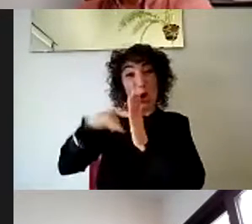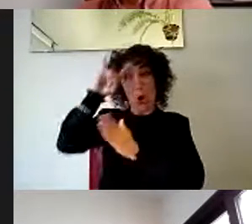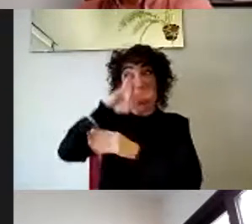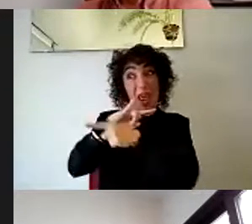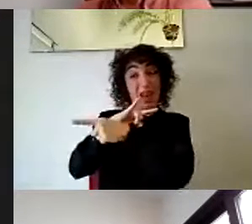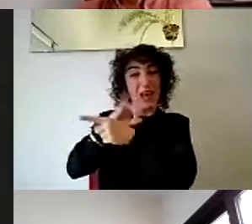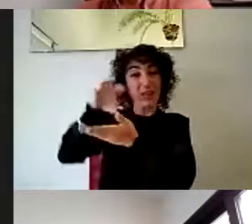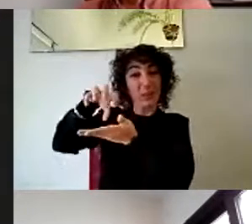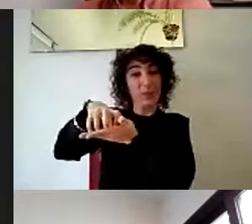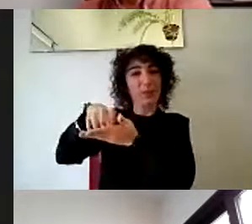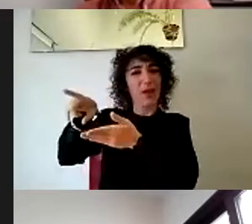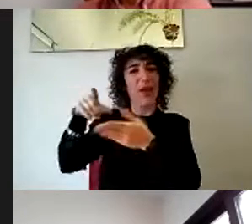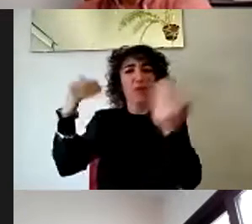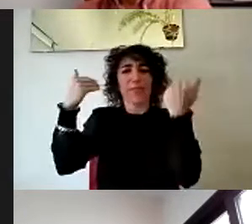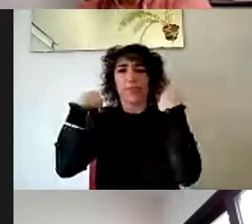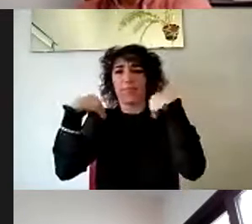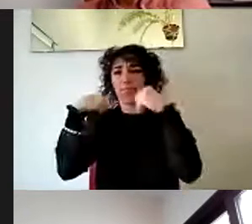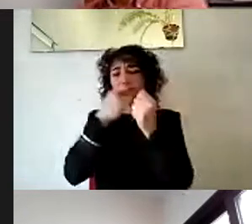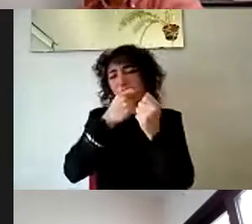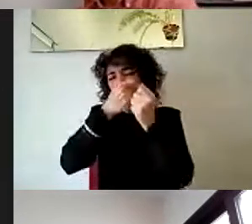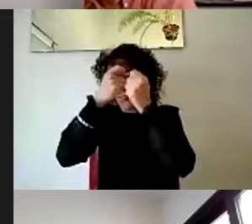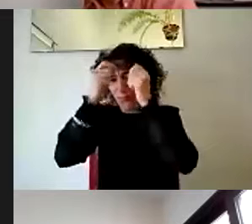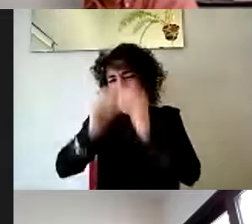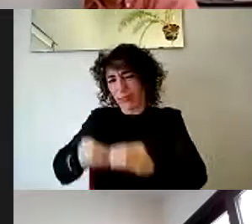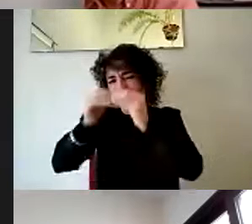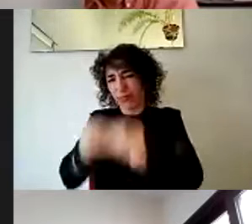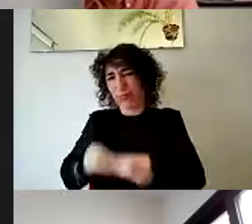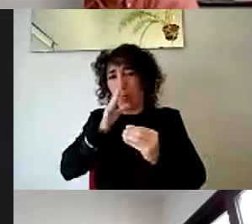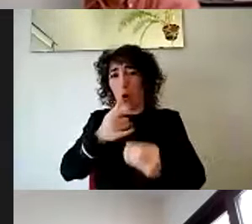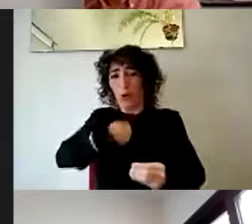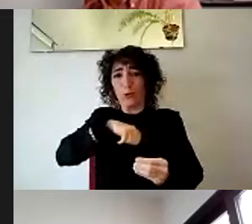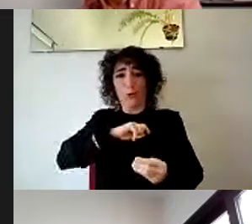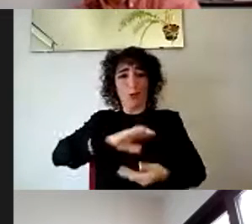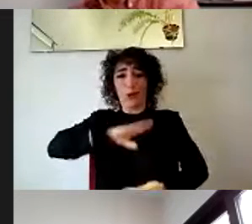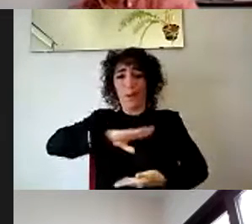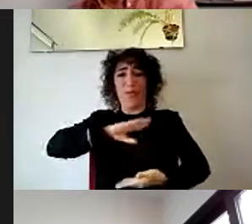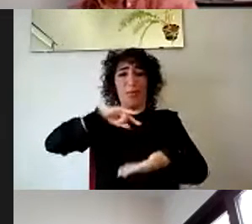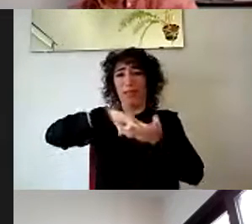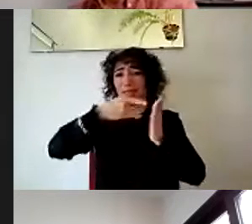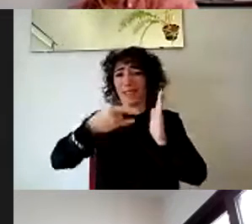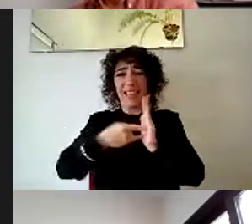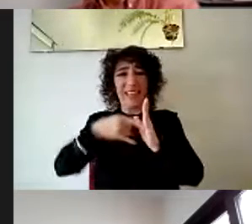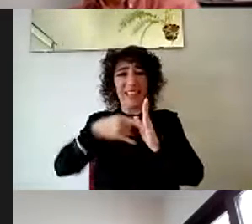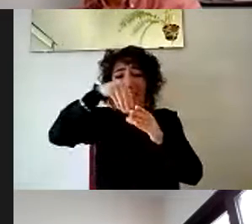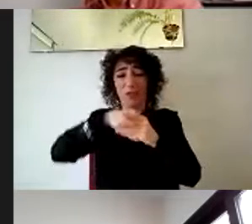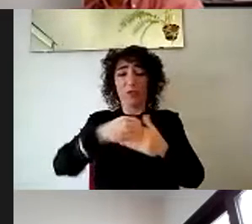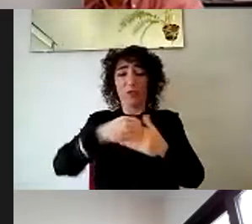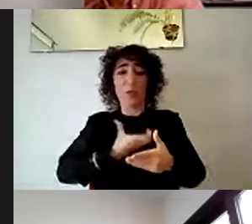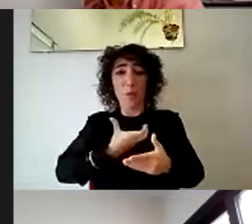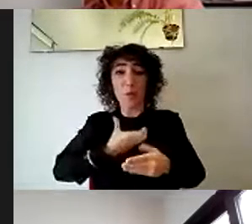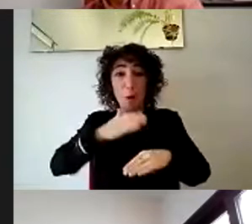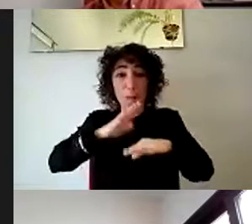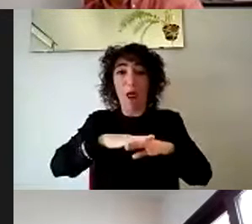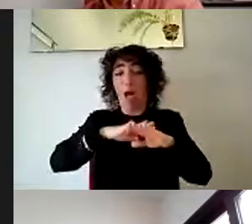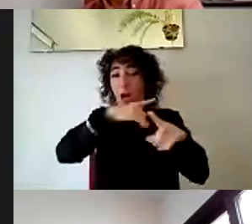quien nos hizo el inventario, porque nosotros no teníamos capacidad técnica dentro de la casa para poder desarrollar lo que es el